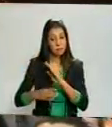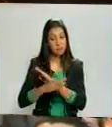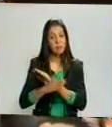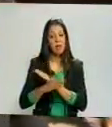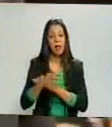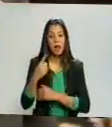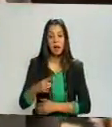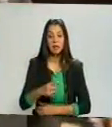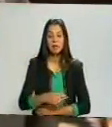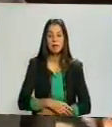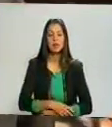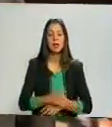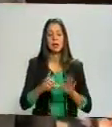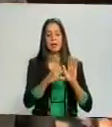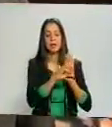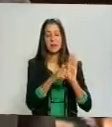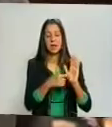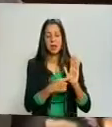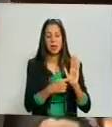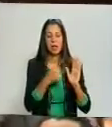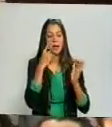día. Esta ley, como bien